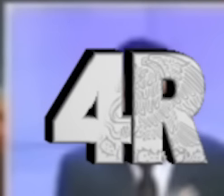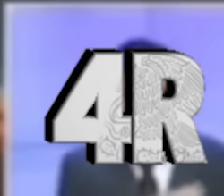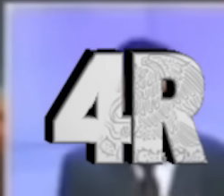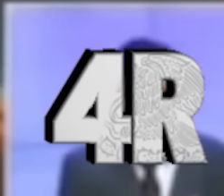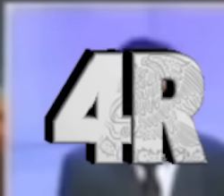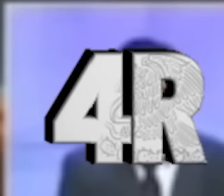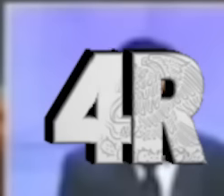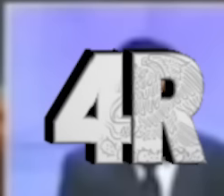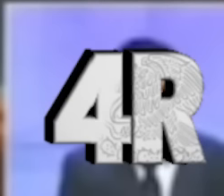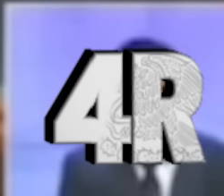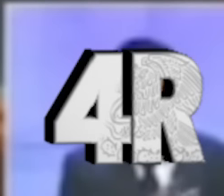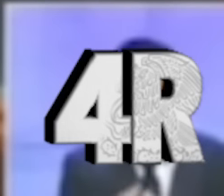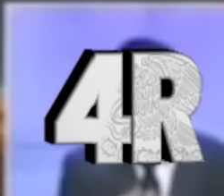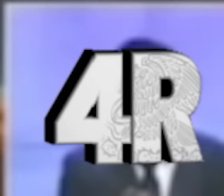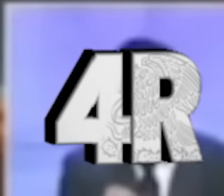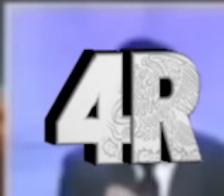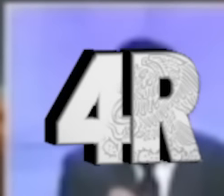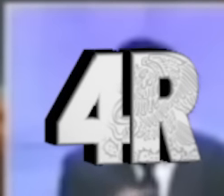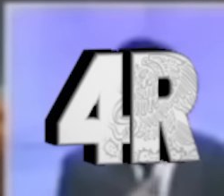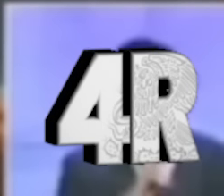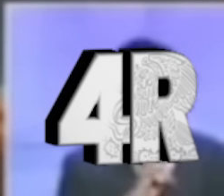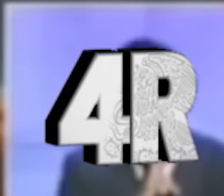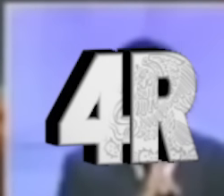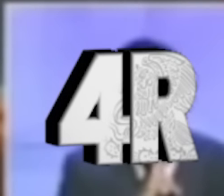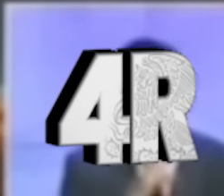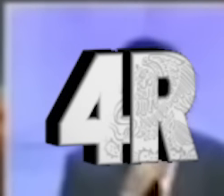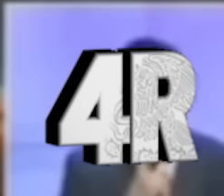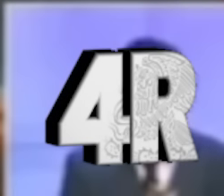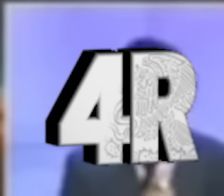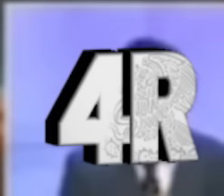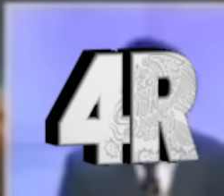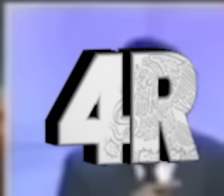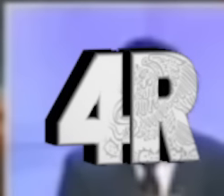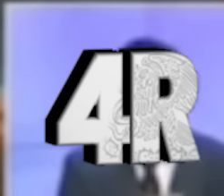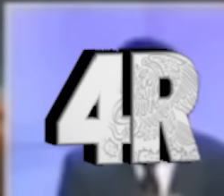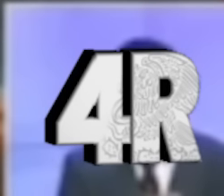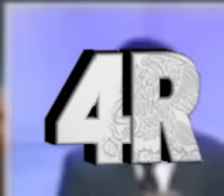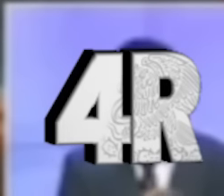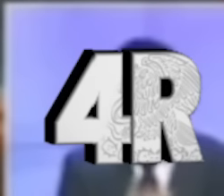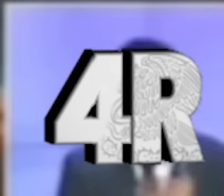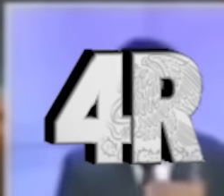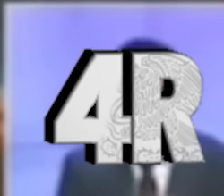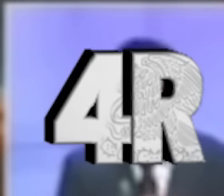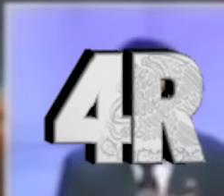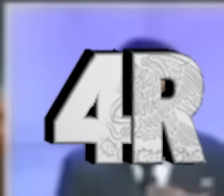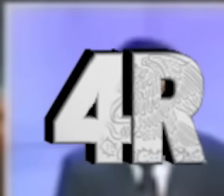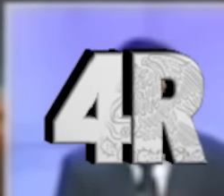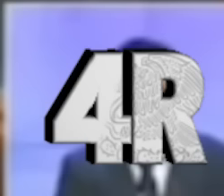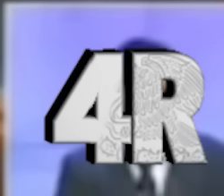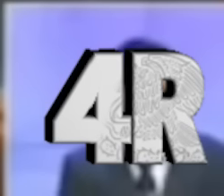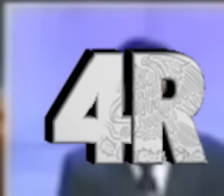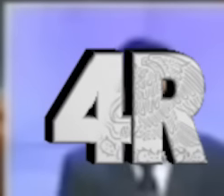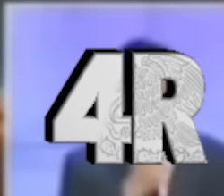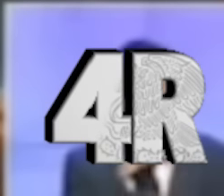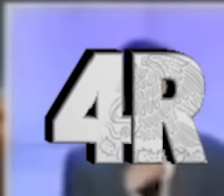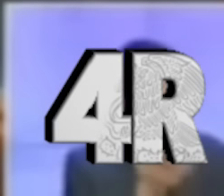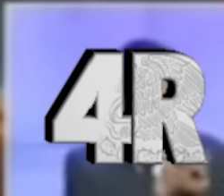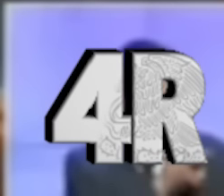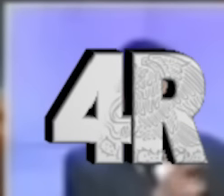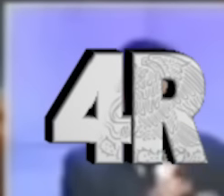209 de este año se resuelve primero es procedente la acción declarativa solicitada por el